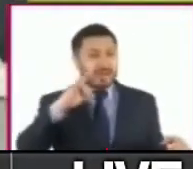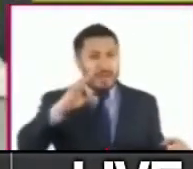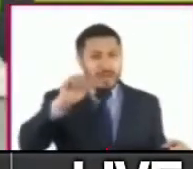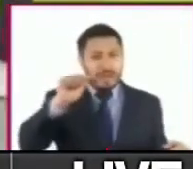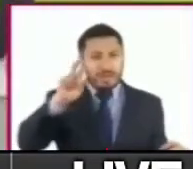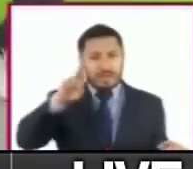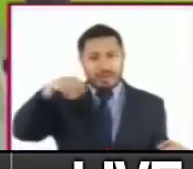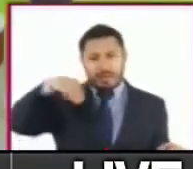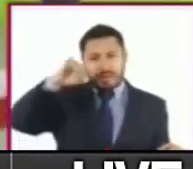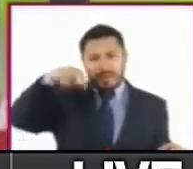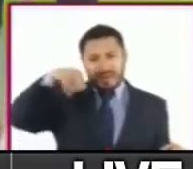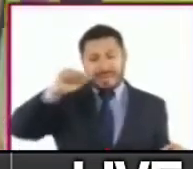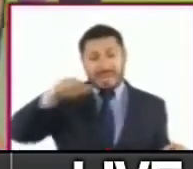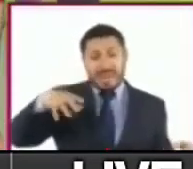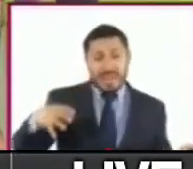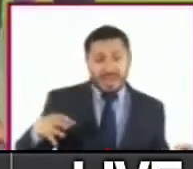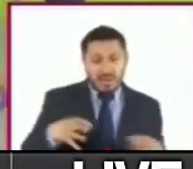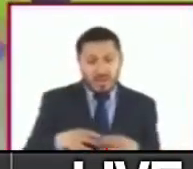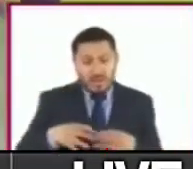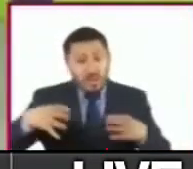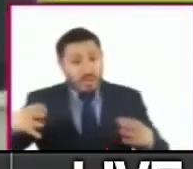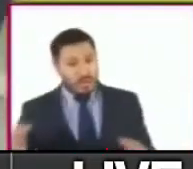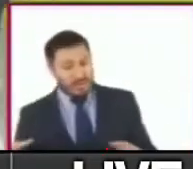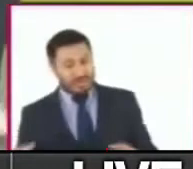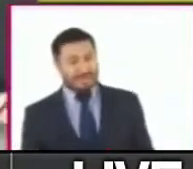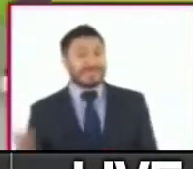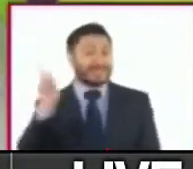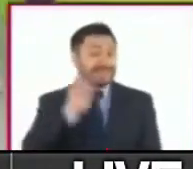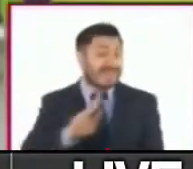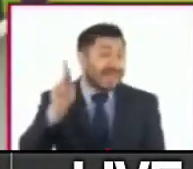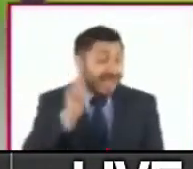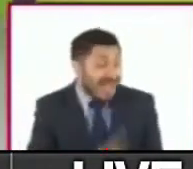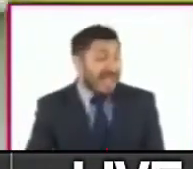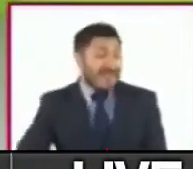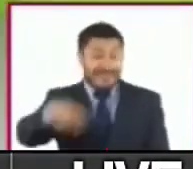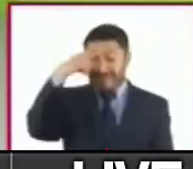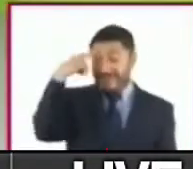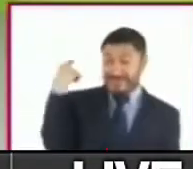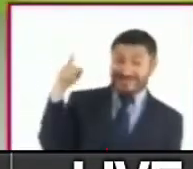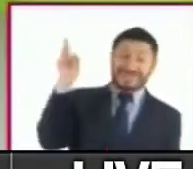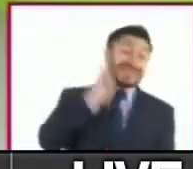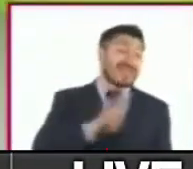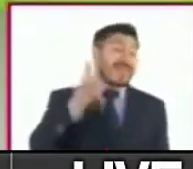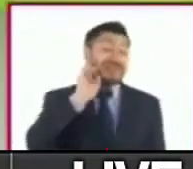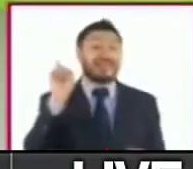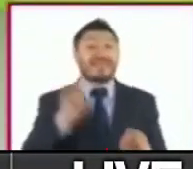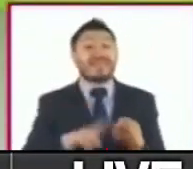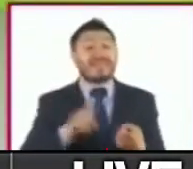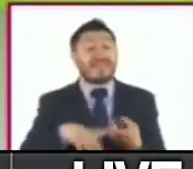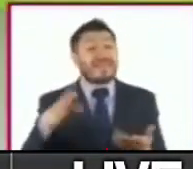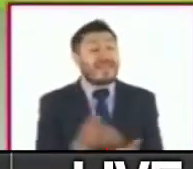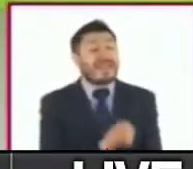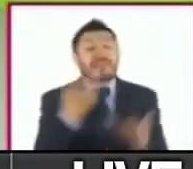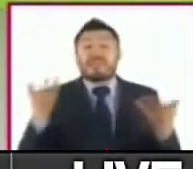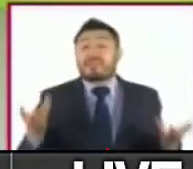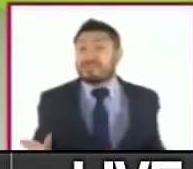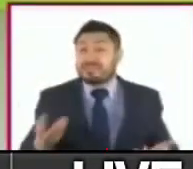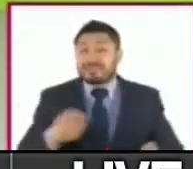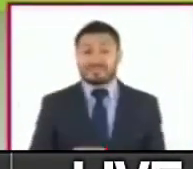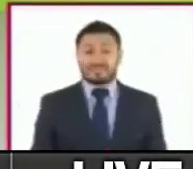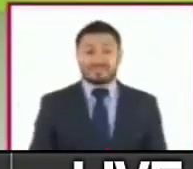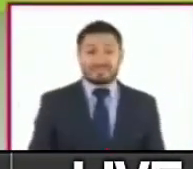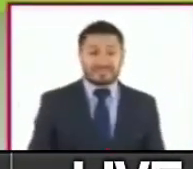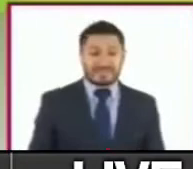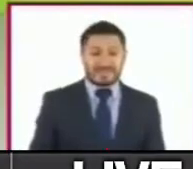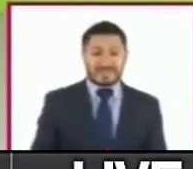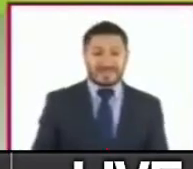Sí, colocamos nuestro recipiente. Veamos si es cierto, Carmina. A ver si no te gana Enrique. Ay. ¿Se escondió